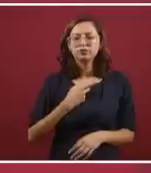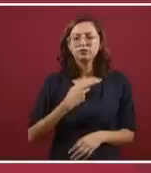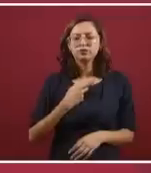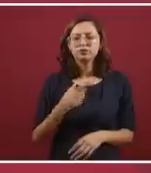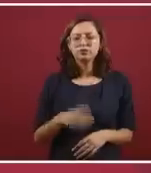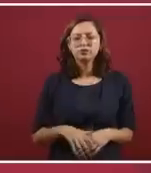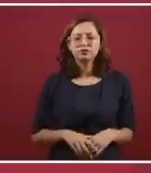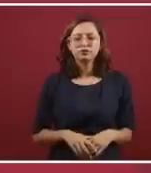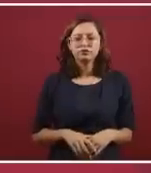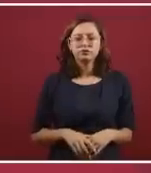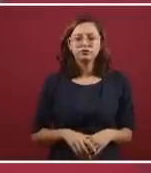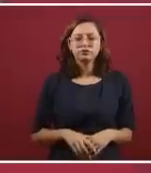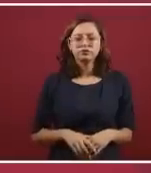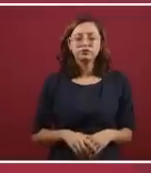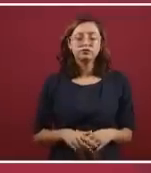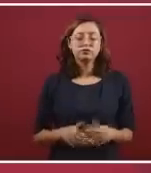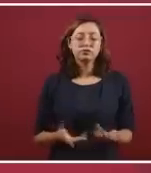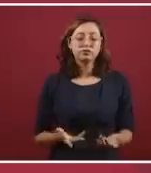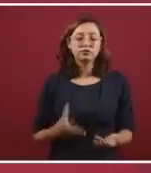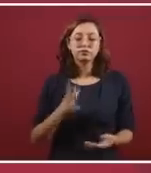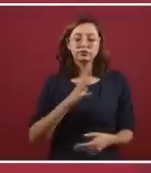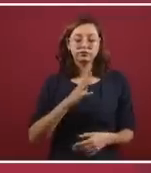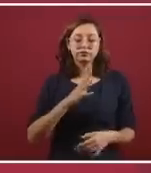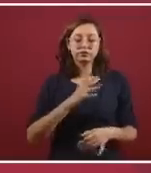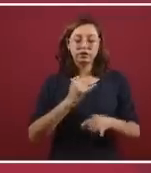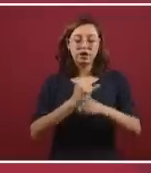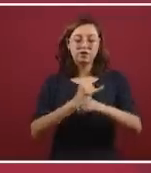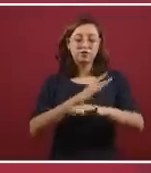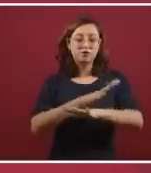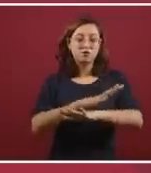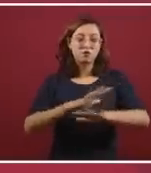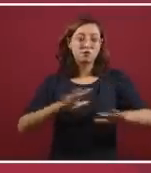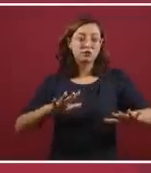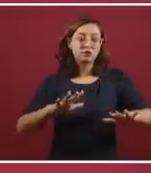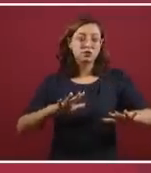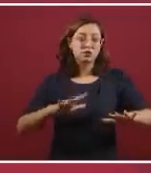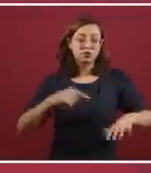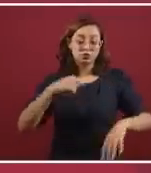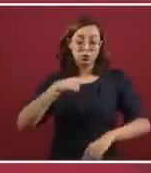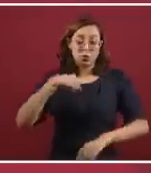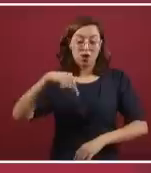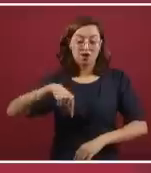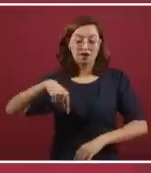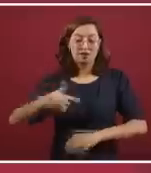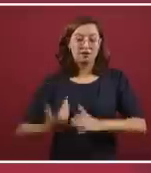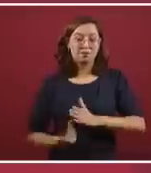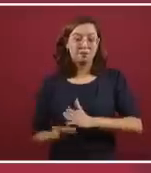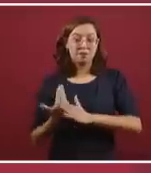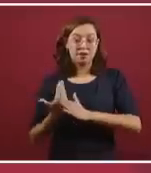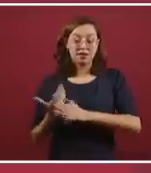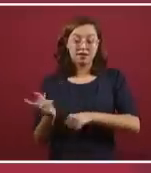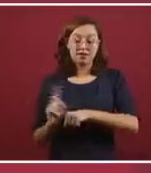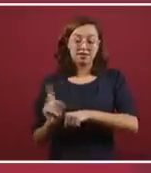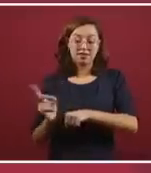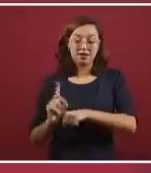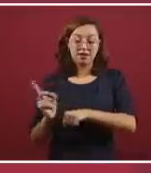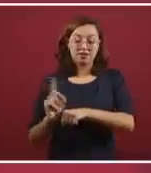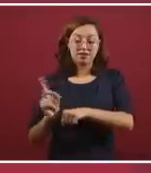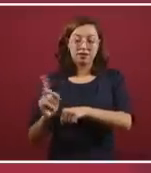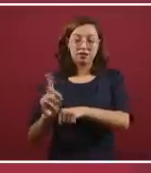he contado con información todo lo que dije aquí en la mañanera de que